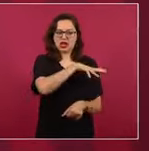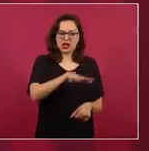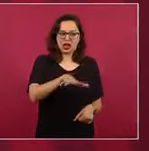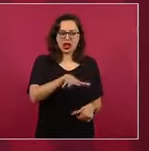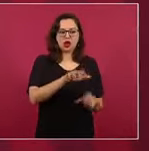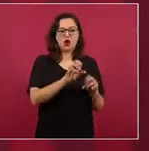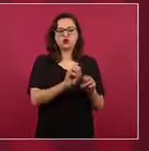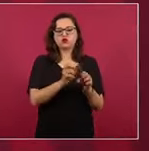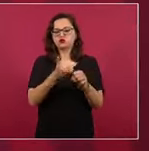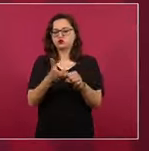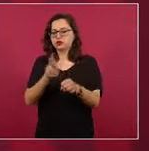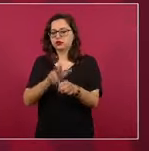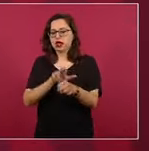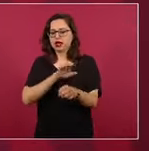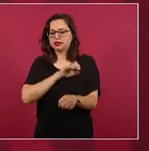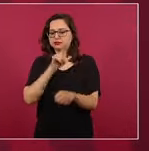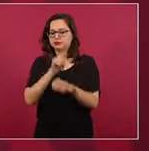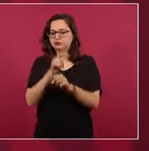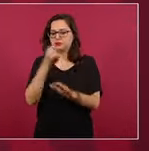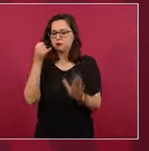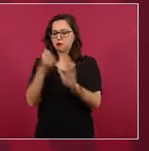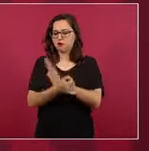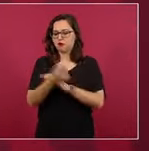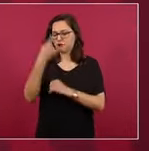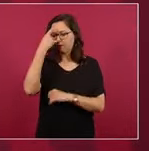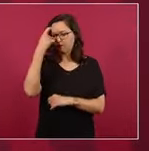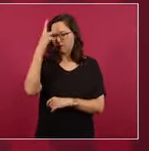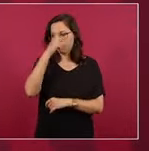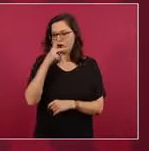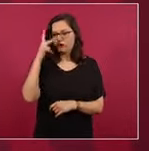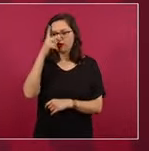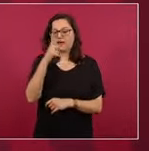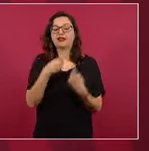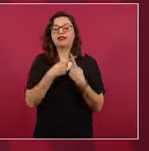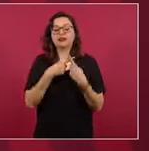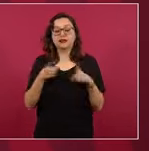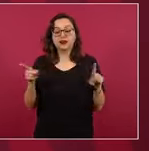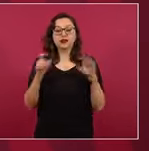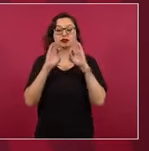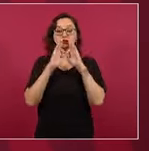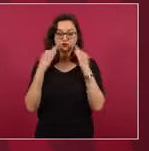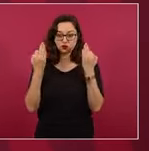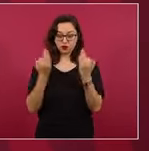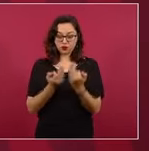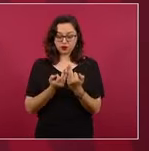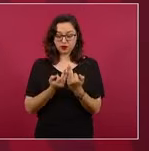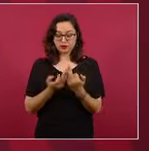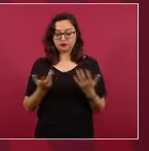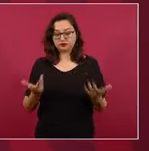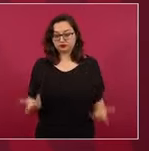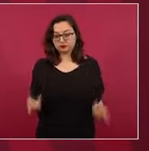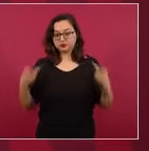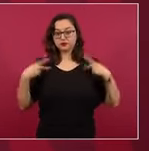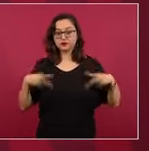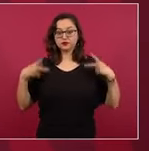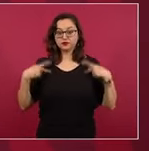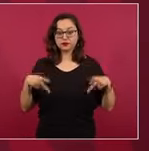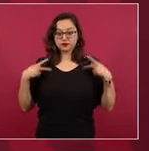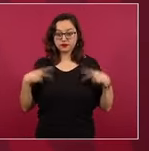aspecto psiquiátrico. La experiencia nos señala que si un paciente con las enfermedades que